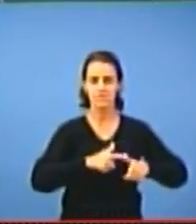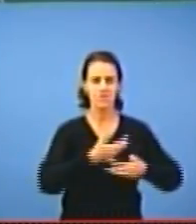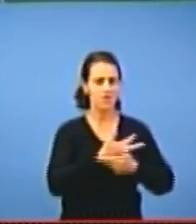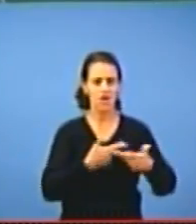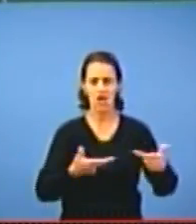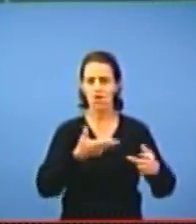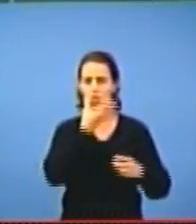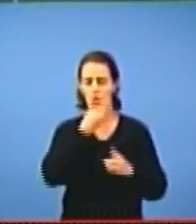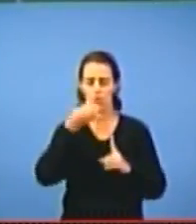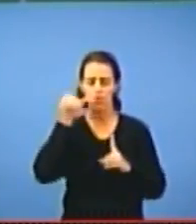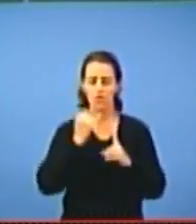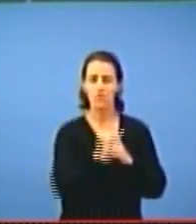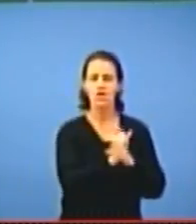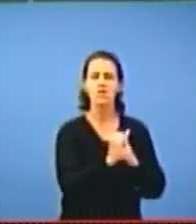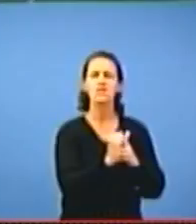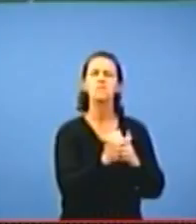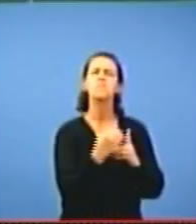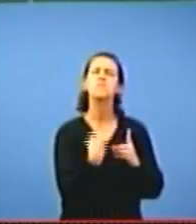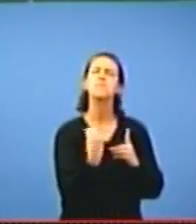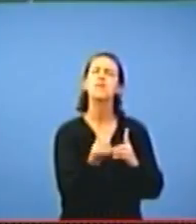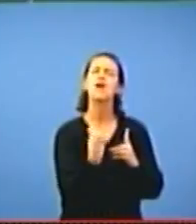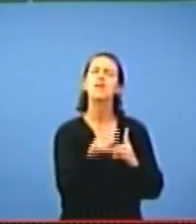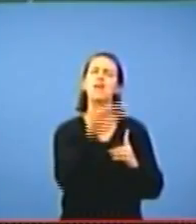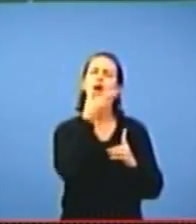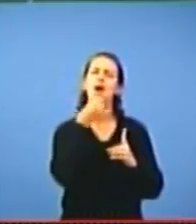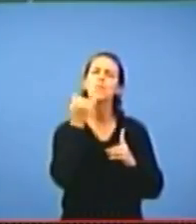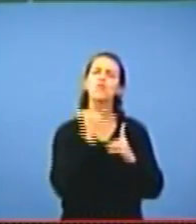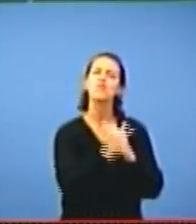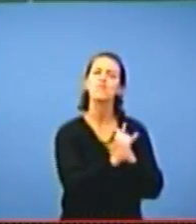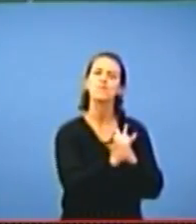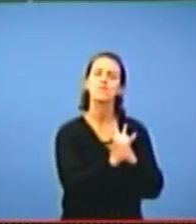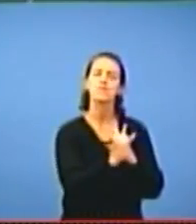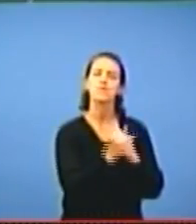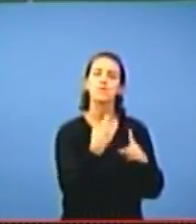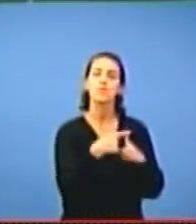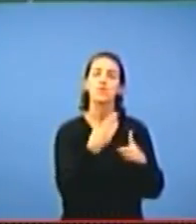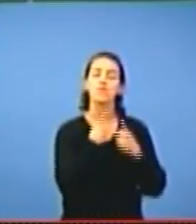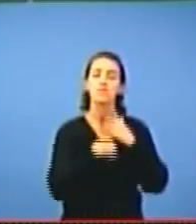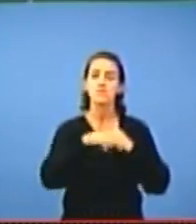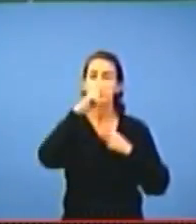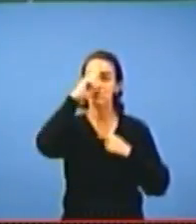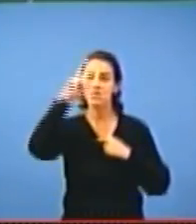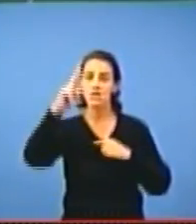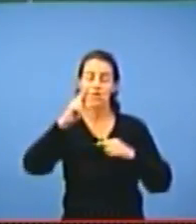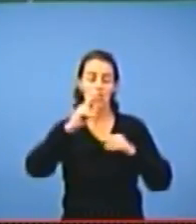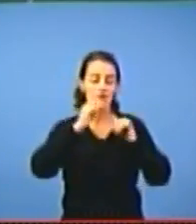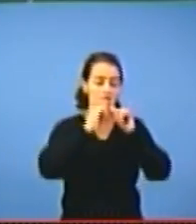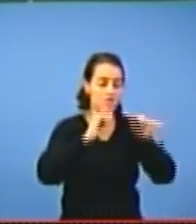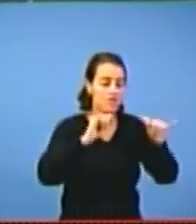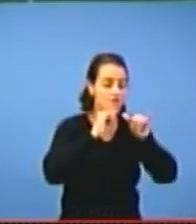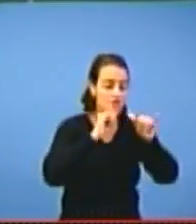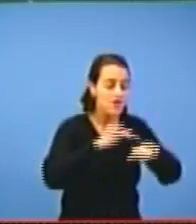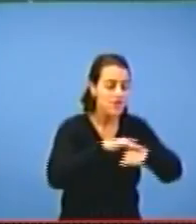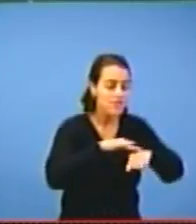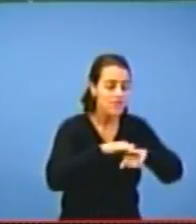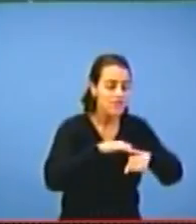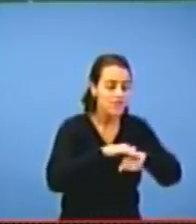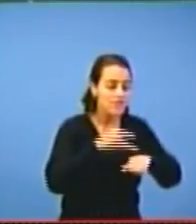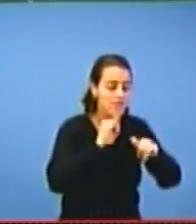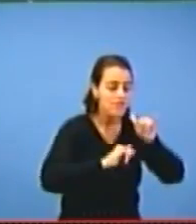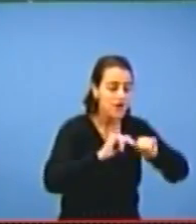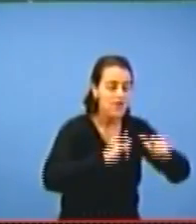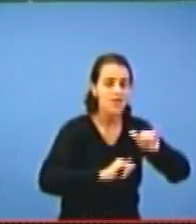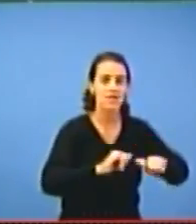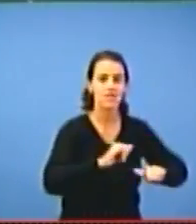al pueblo? Porque el Señor quería hablar con ellos. Aquí el Espíritu Santo estaba siendo derramado como estaba. No está siendo derramado como